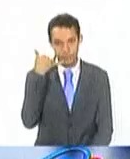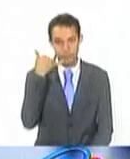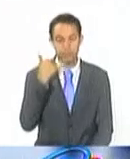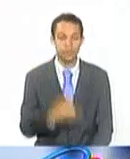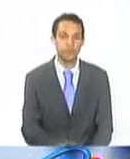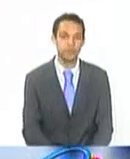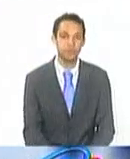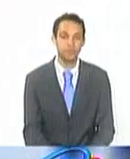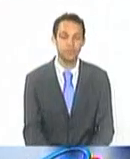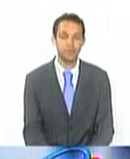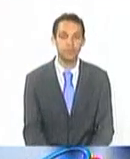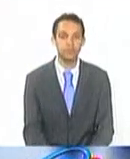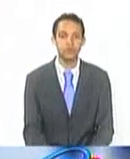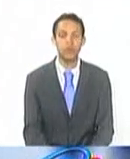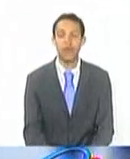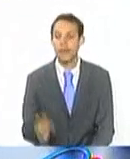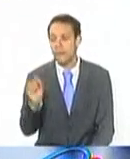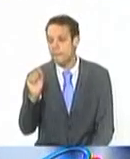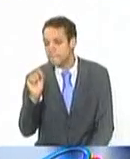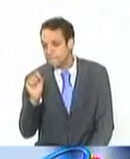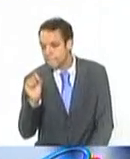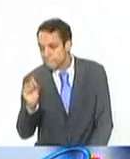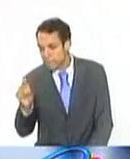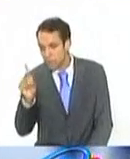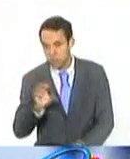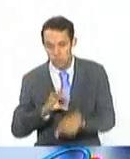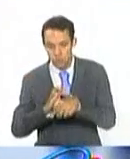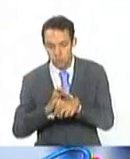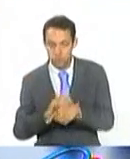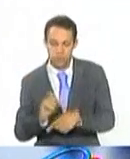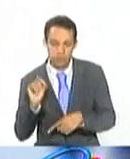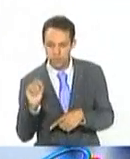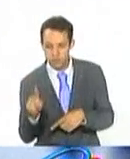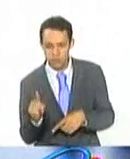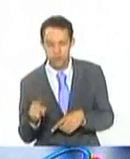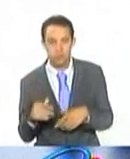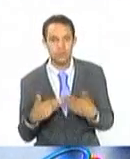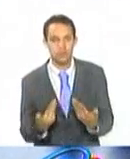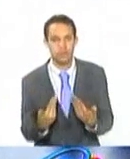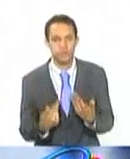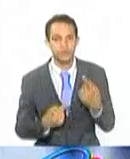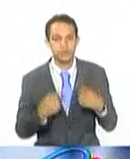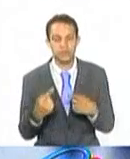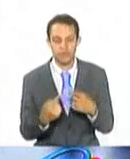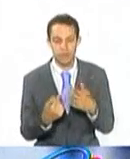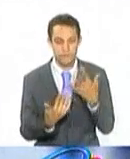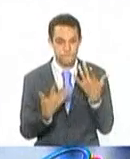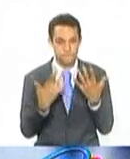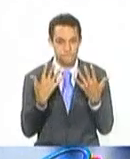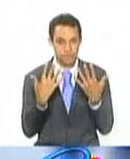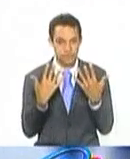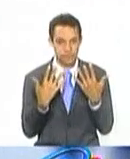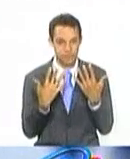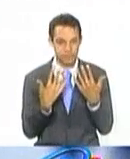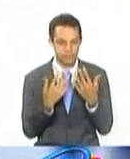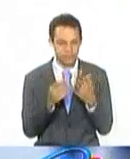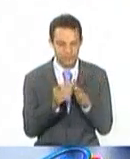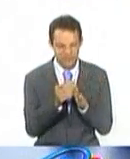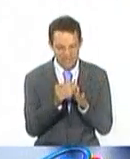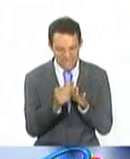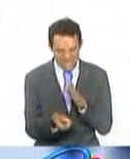127 Doctor Rojas pelan algunos dedos sé que es por